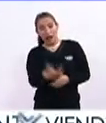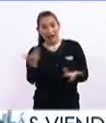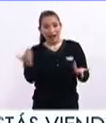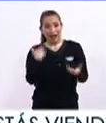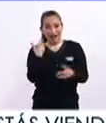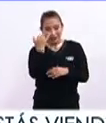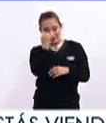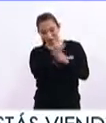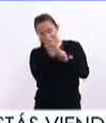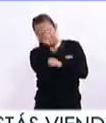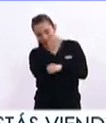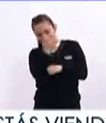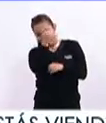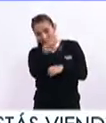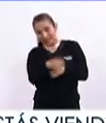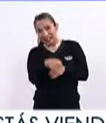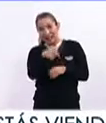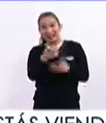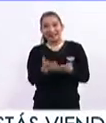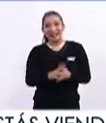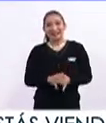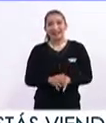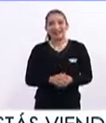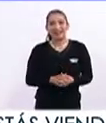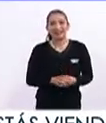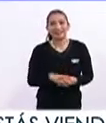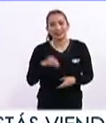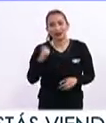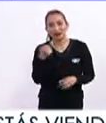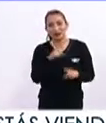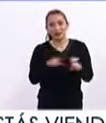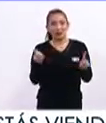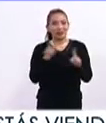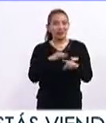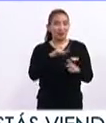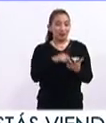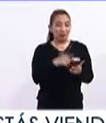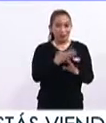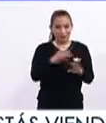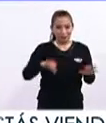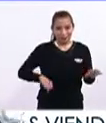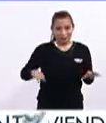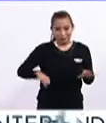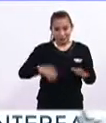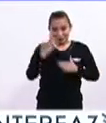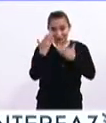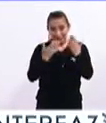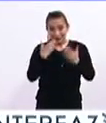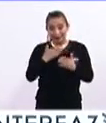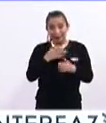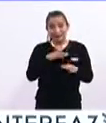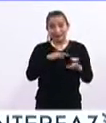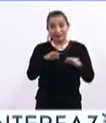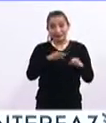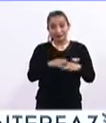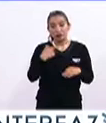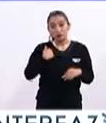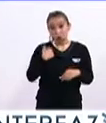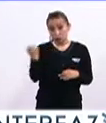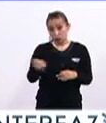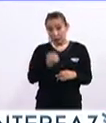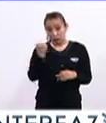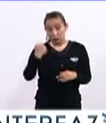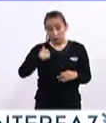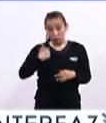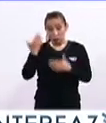ser estudiada, ¿no? Por ser ese ente desde otra trinchera, ¿no? Muy interesante estudiar desde que estabas estudiando. Yo tuve la fortuna